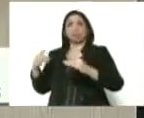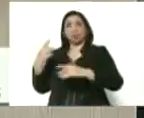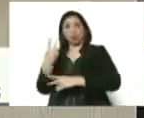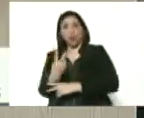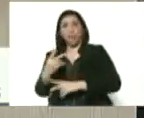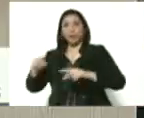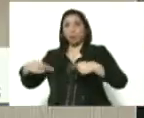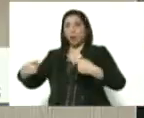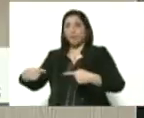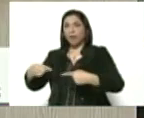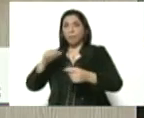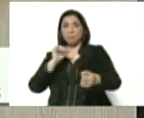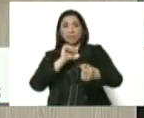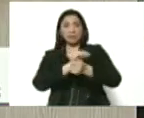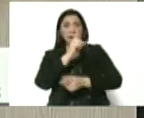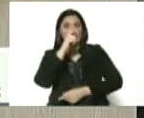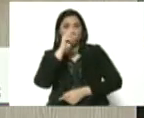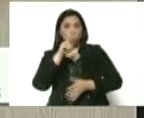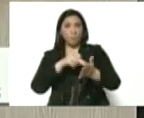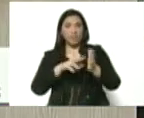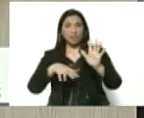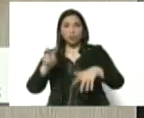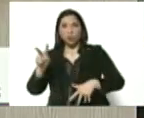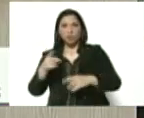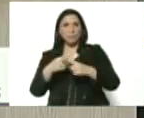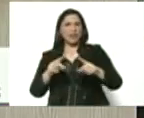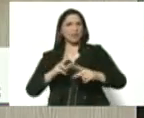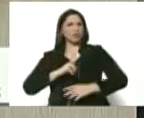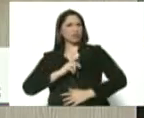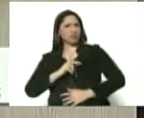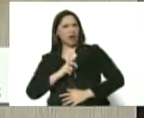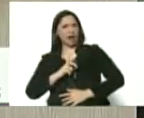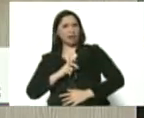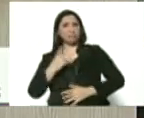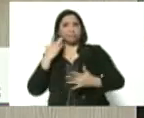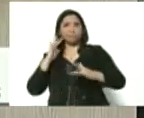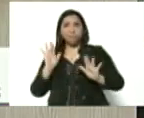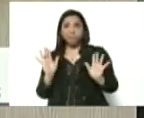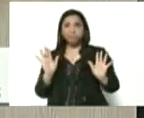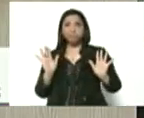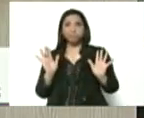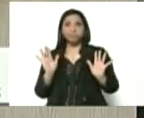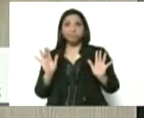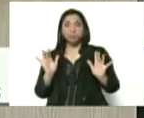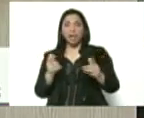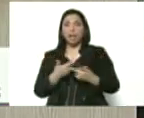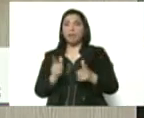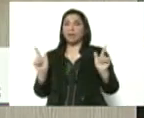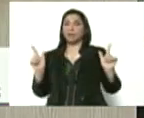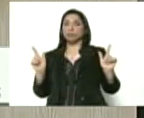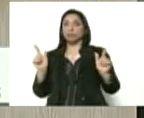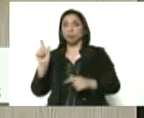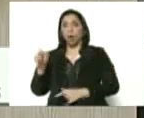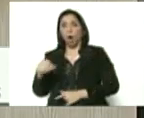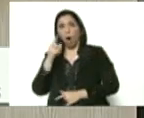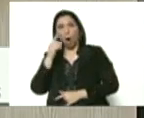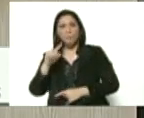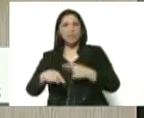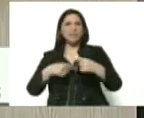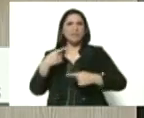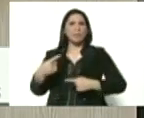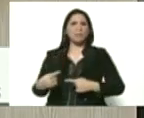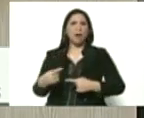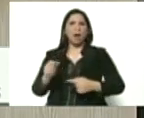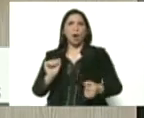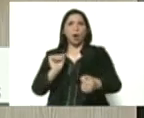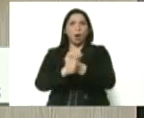estuvo preso en el año 2012 y por alguna extraña razón, preso por narcotráfico, fue liberado y luego vuelve a ser